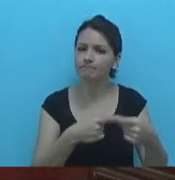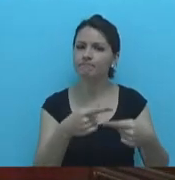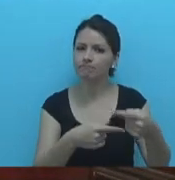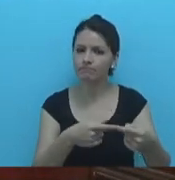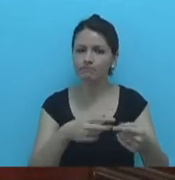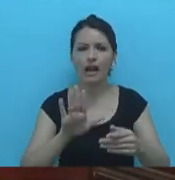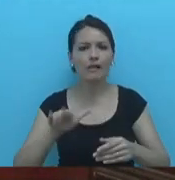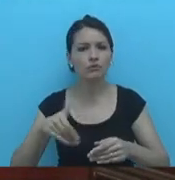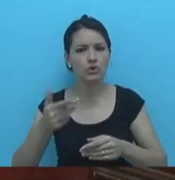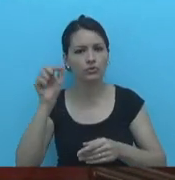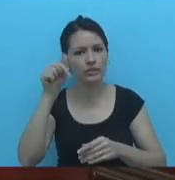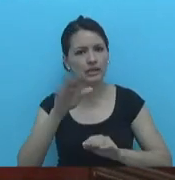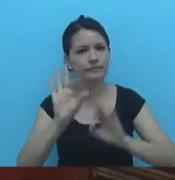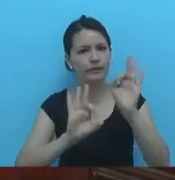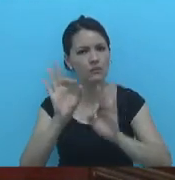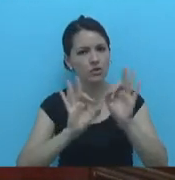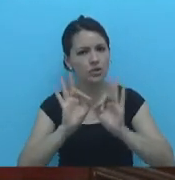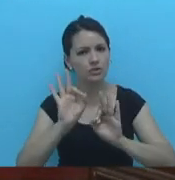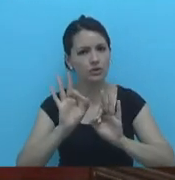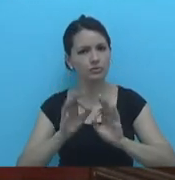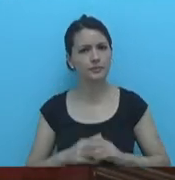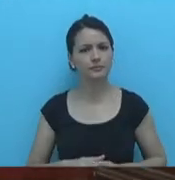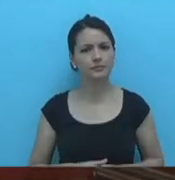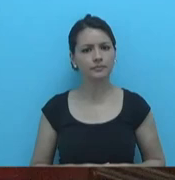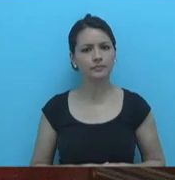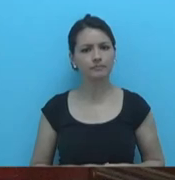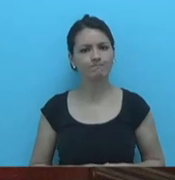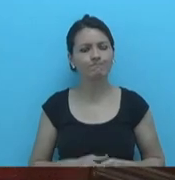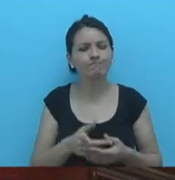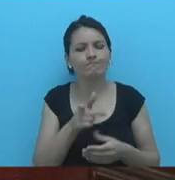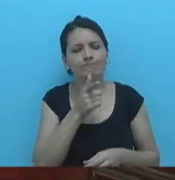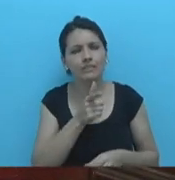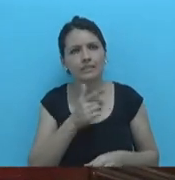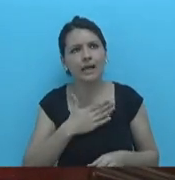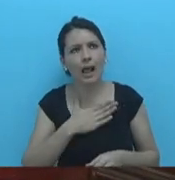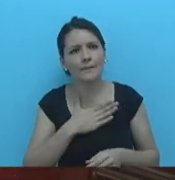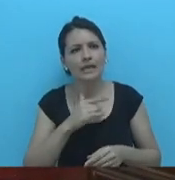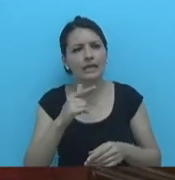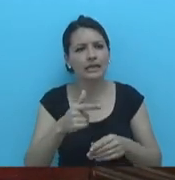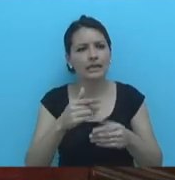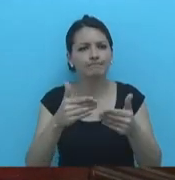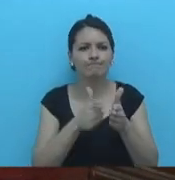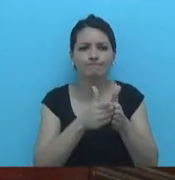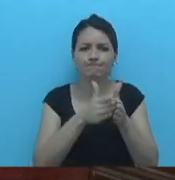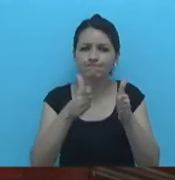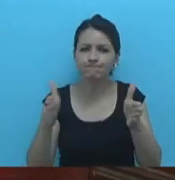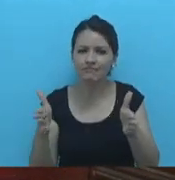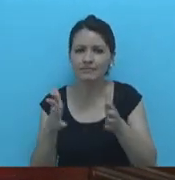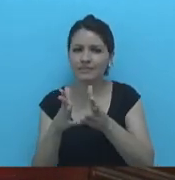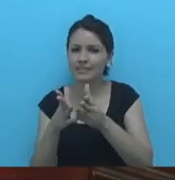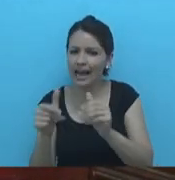les decía al principio, creemos que cerramos una etapa en donde se intenta temperar en parte ese